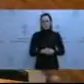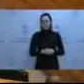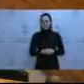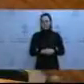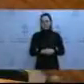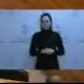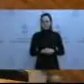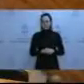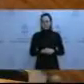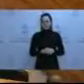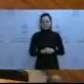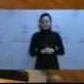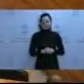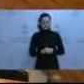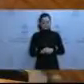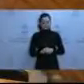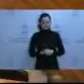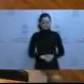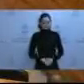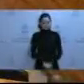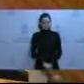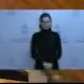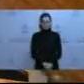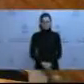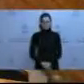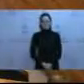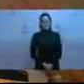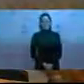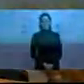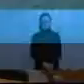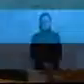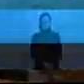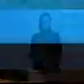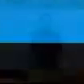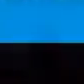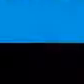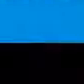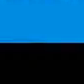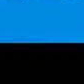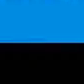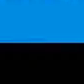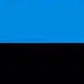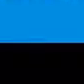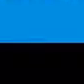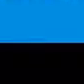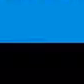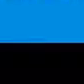Gracias, señor Suárez.